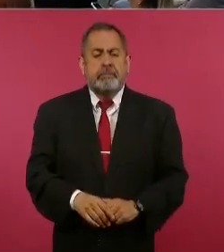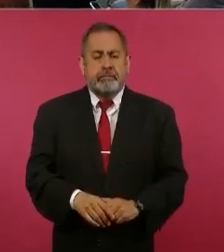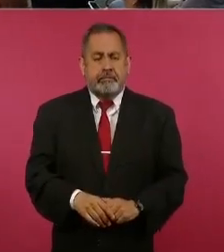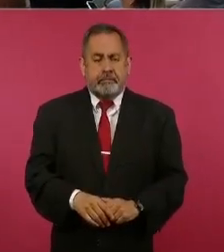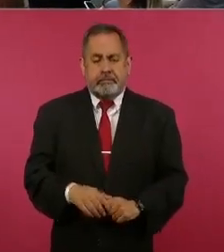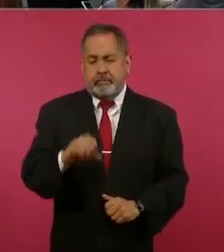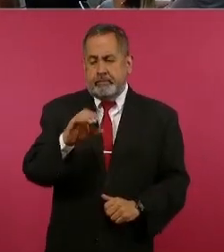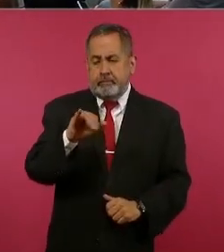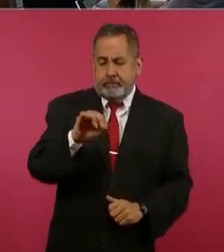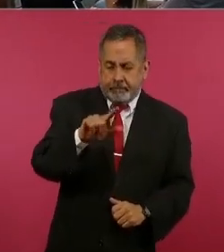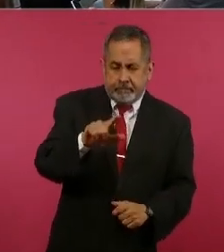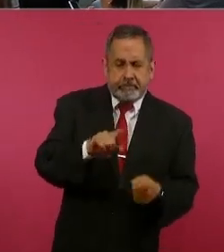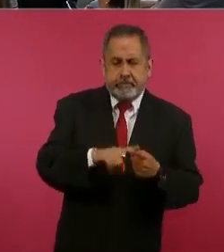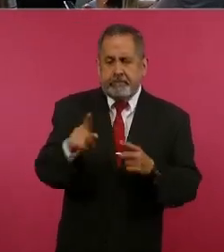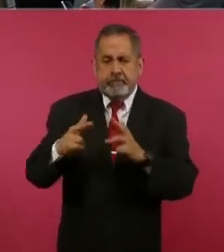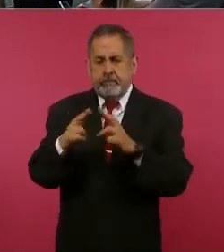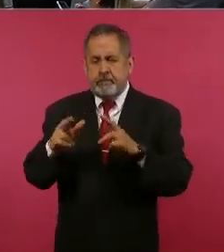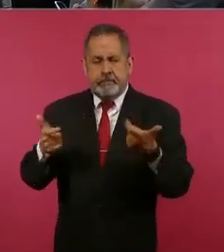civil y religiosa,